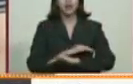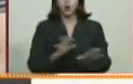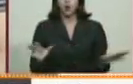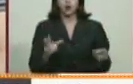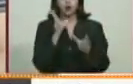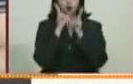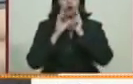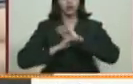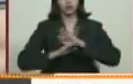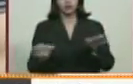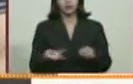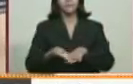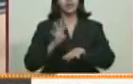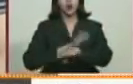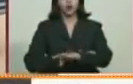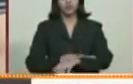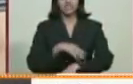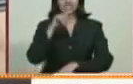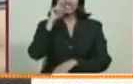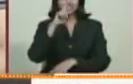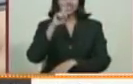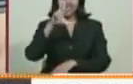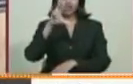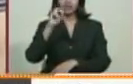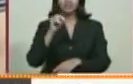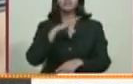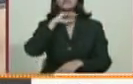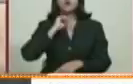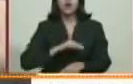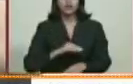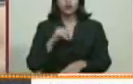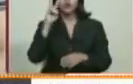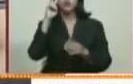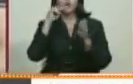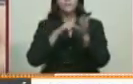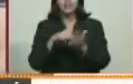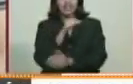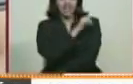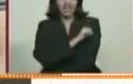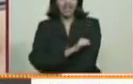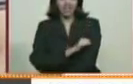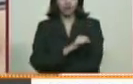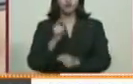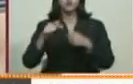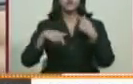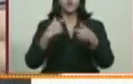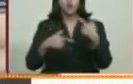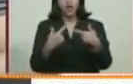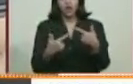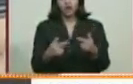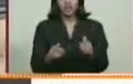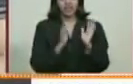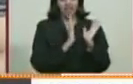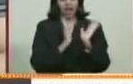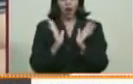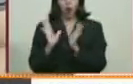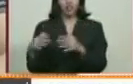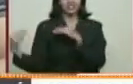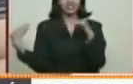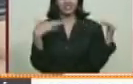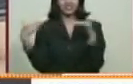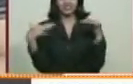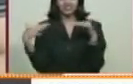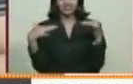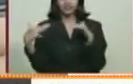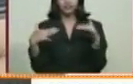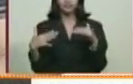peor. 130 muertos, casi 2000 heridos, luego que la orden de guerra, la orden de guerra la da la ex